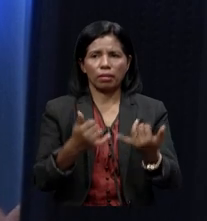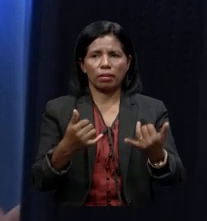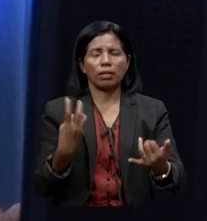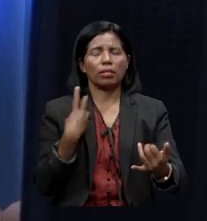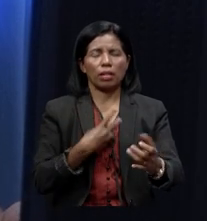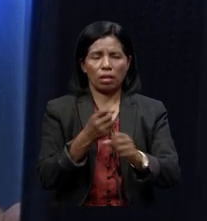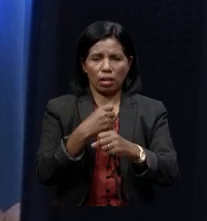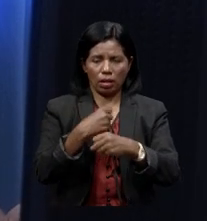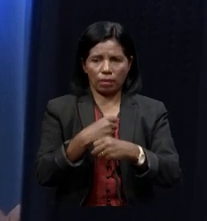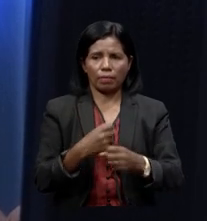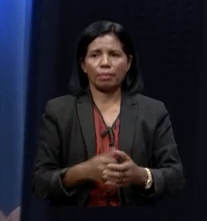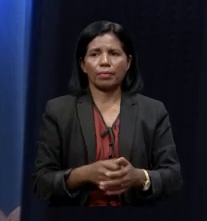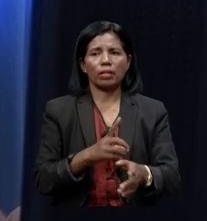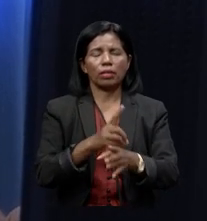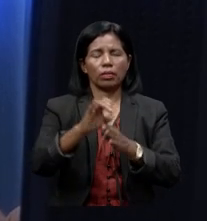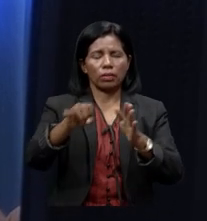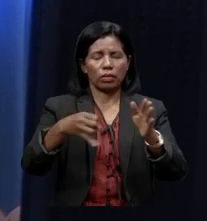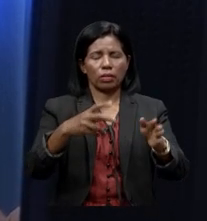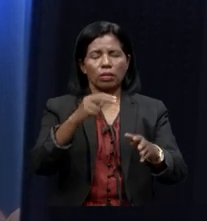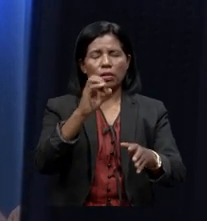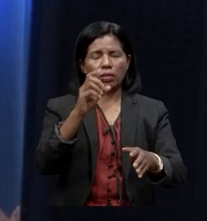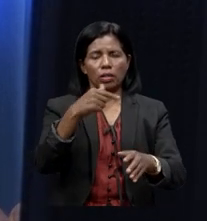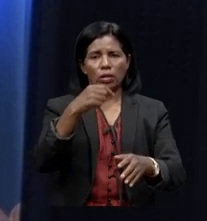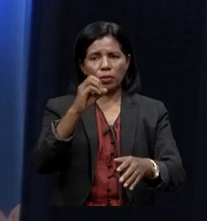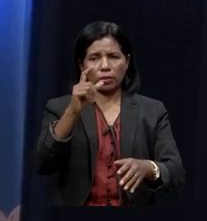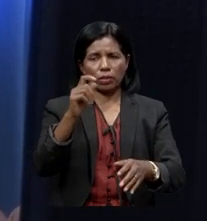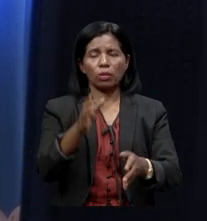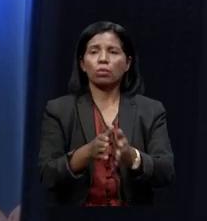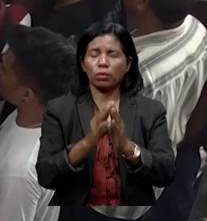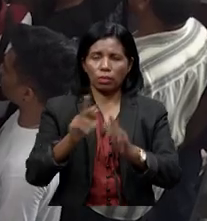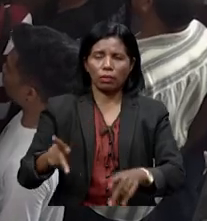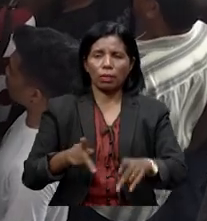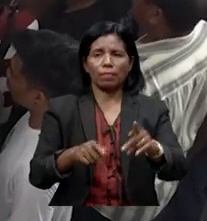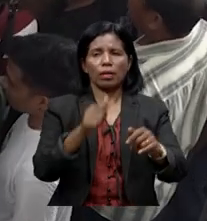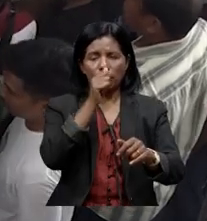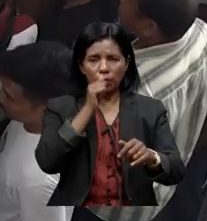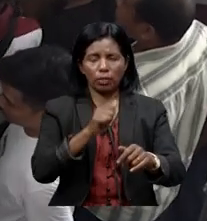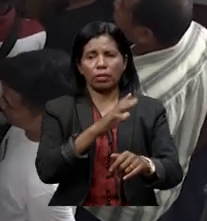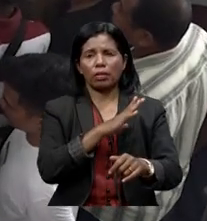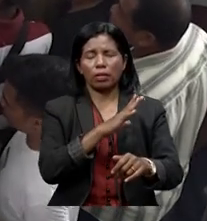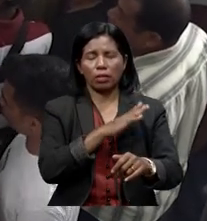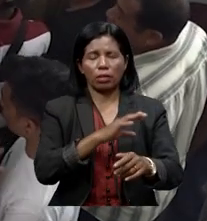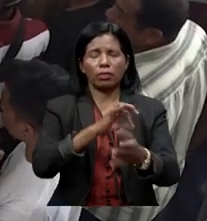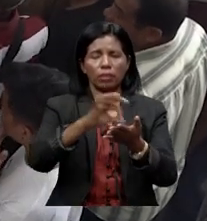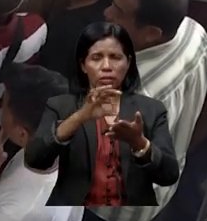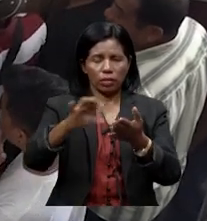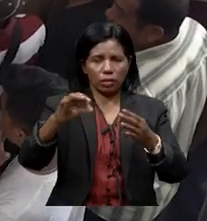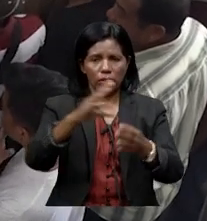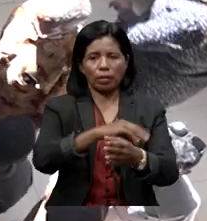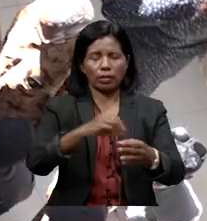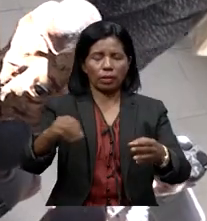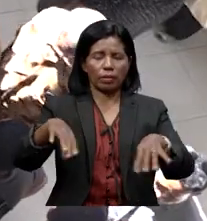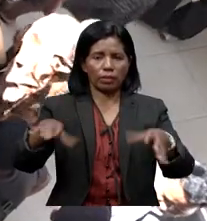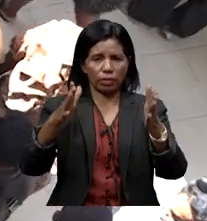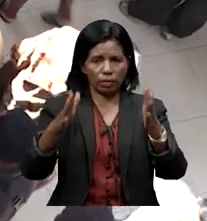halavela. Director General Notariado Agustinho Alves husuba público atu paciencia hodi he informasaun ba funcionario remata